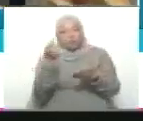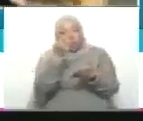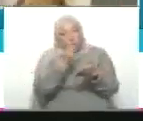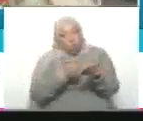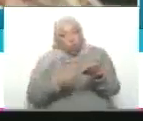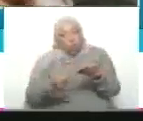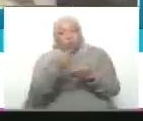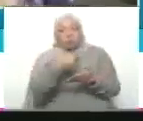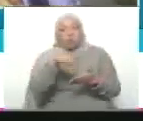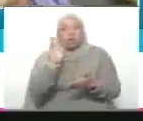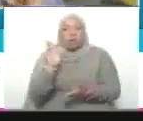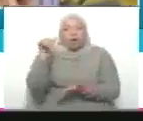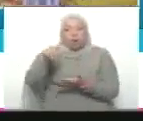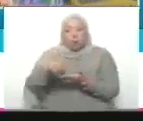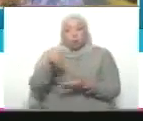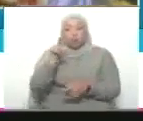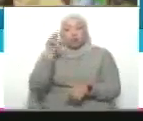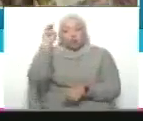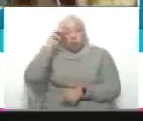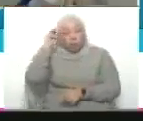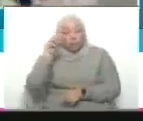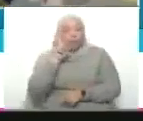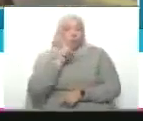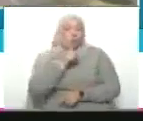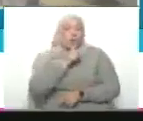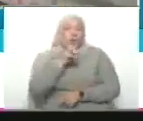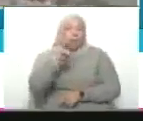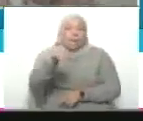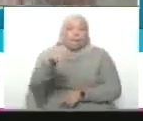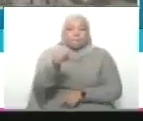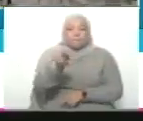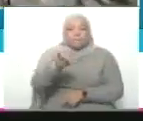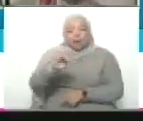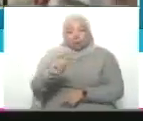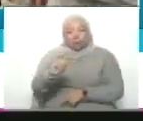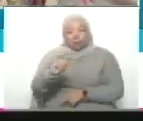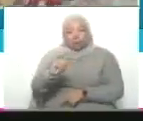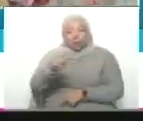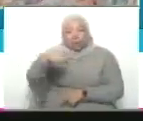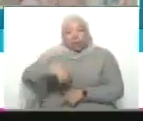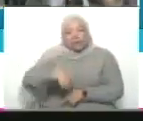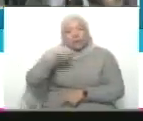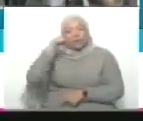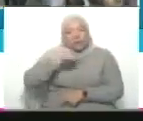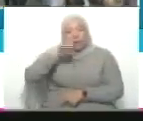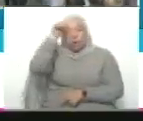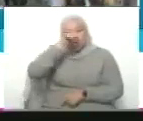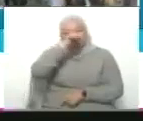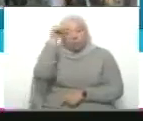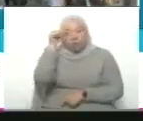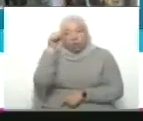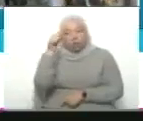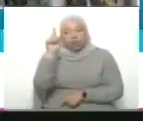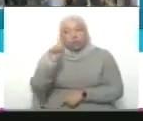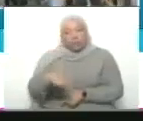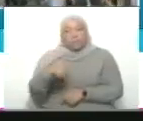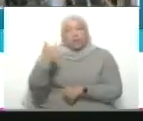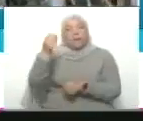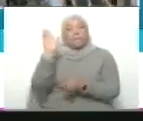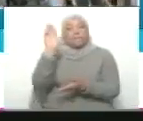el nombre del gran maestro aragüeño Mario Abreu. Este fin de semana hicimos lo propio en